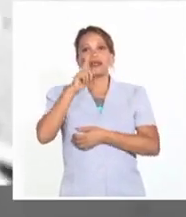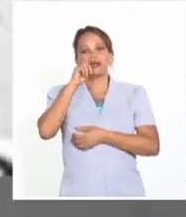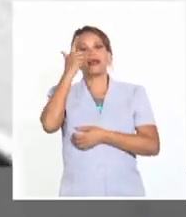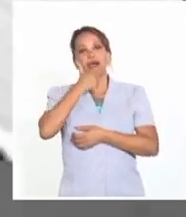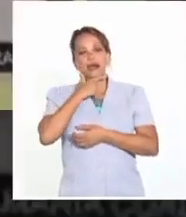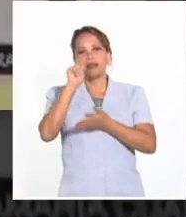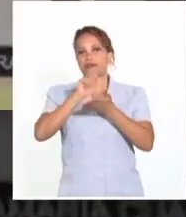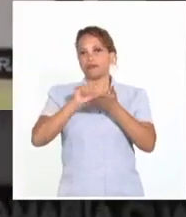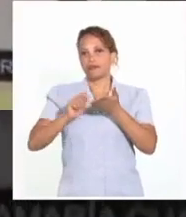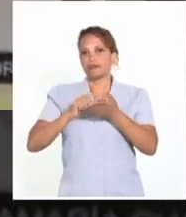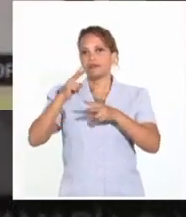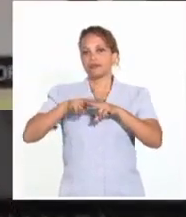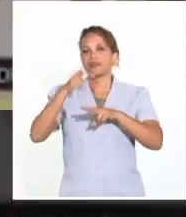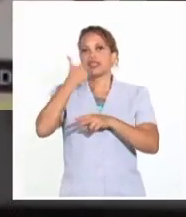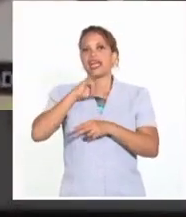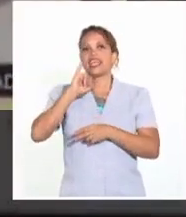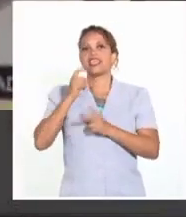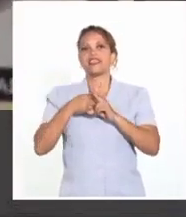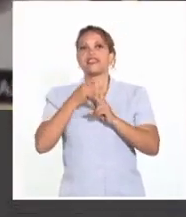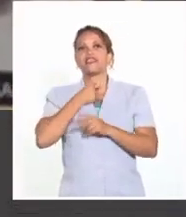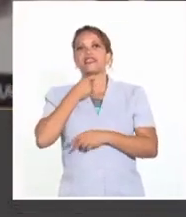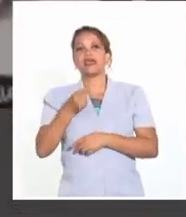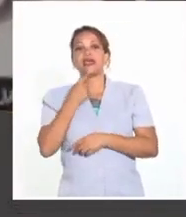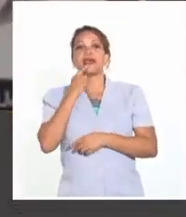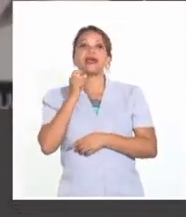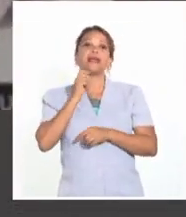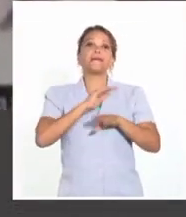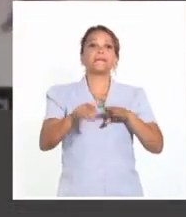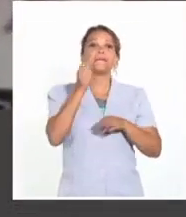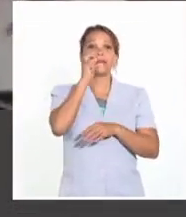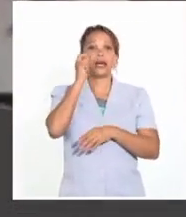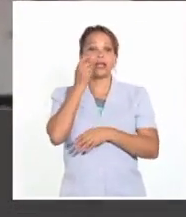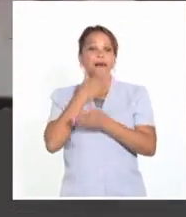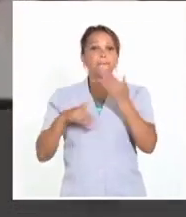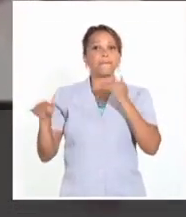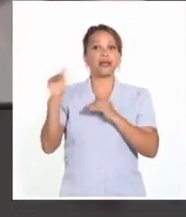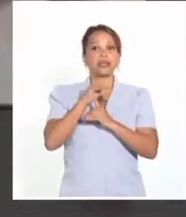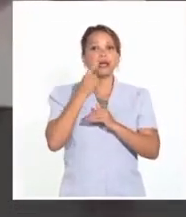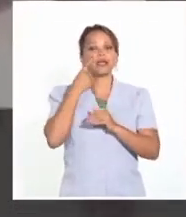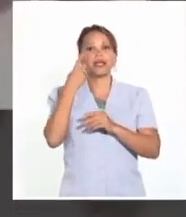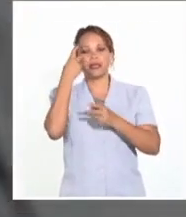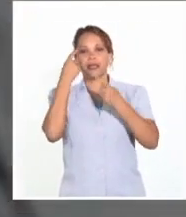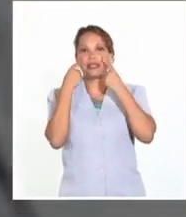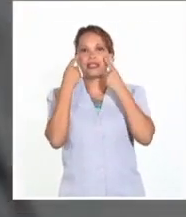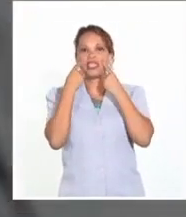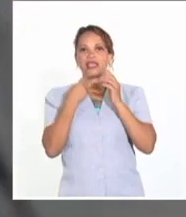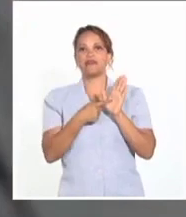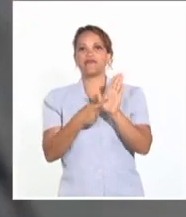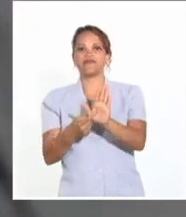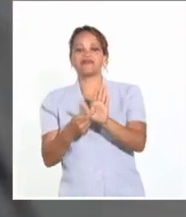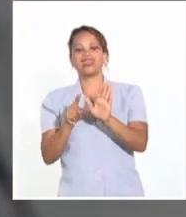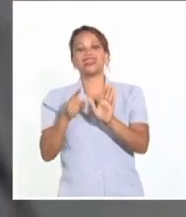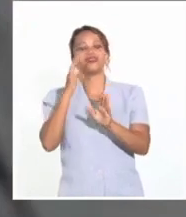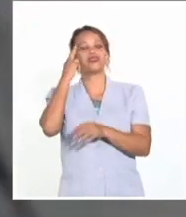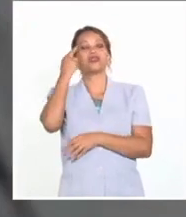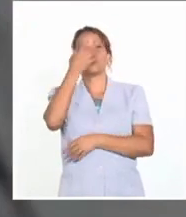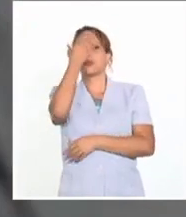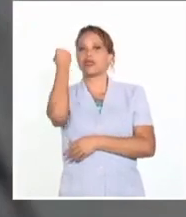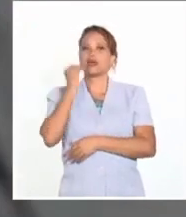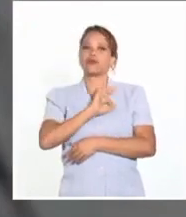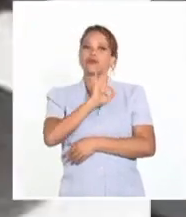aidé la hermana mayor y muy querida a quien le mostraron los ojos de Abel Y eso la marcó de por vida